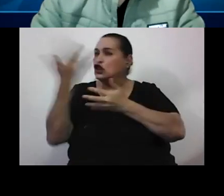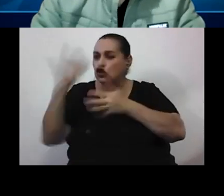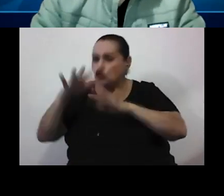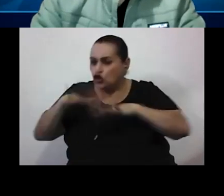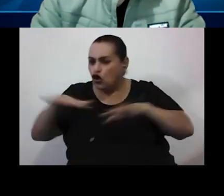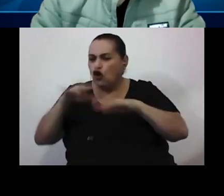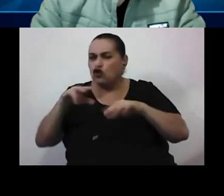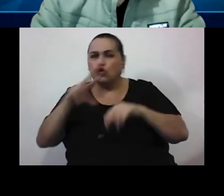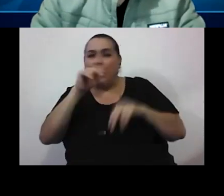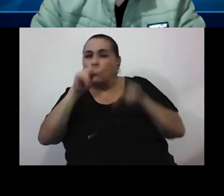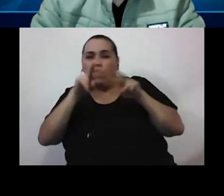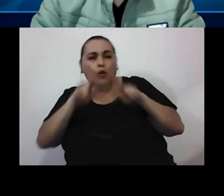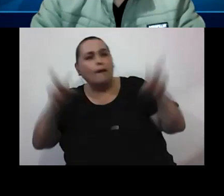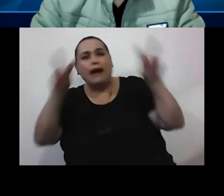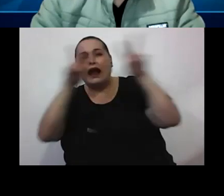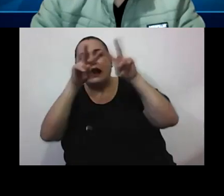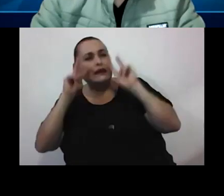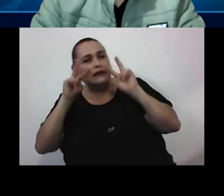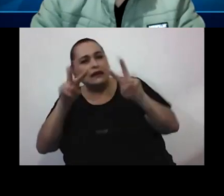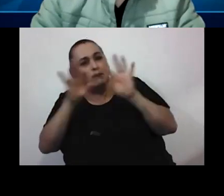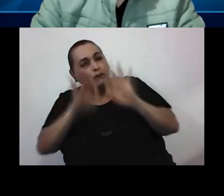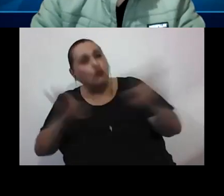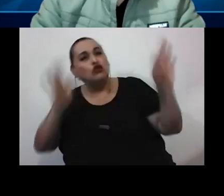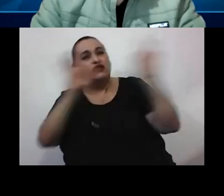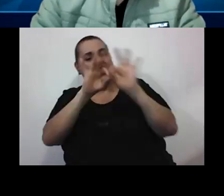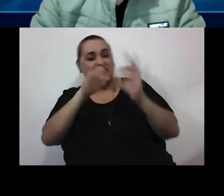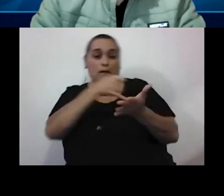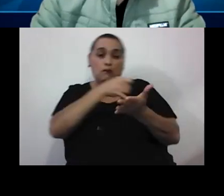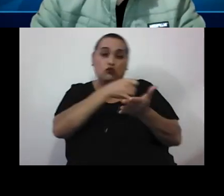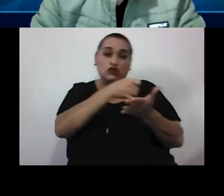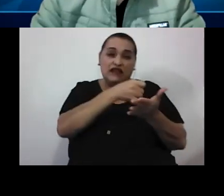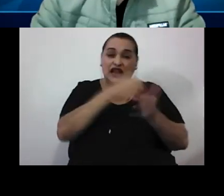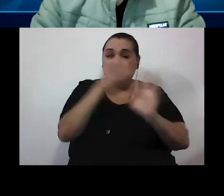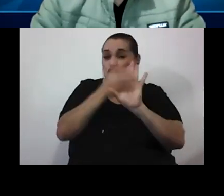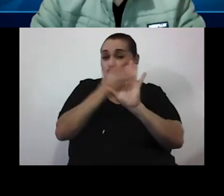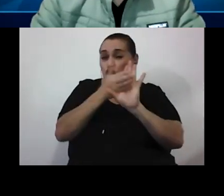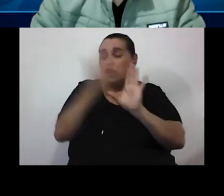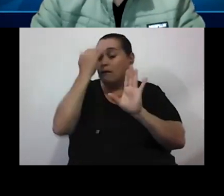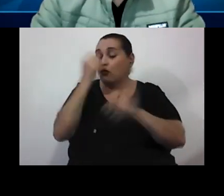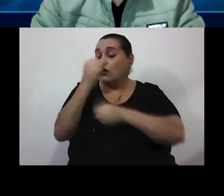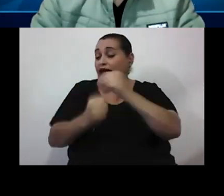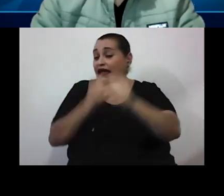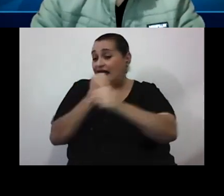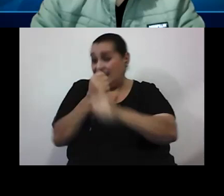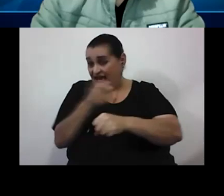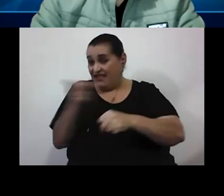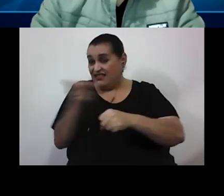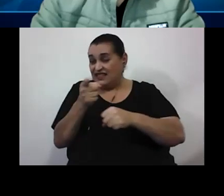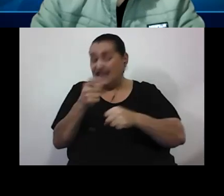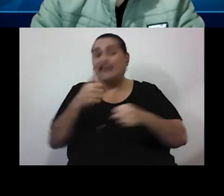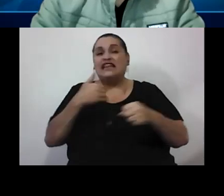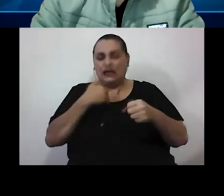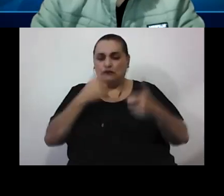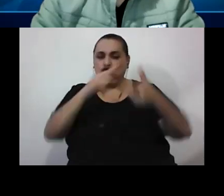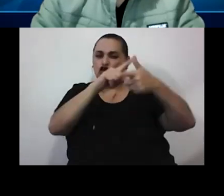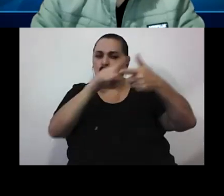invalidante y una vulnerabilidad psicológica por la edad, estamos frente a dos condiciones que tienen la capacidad de